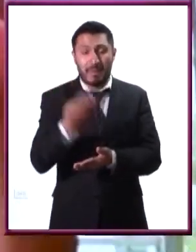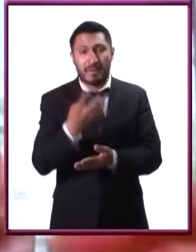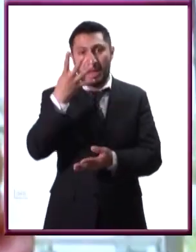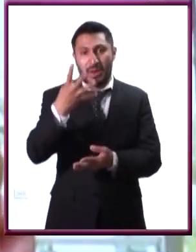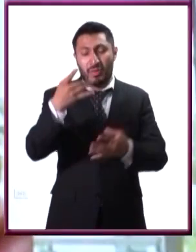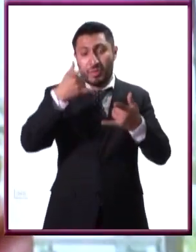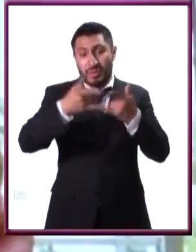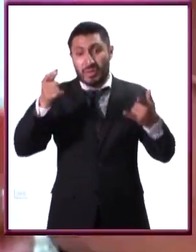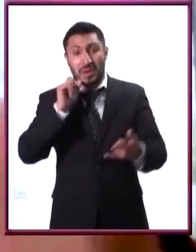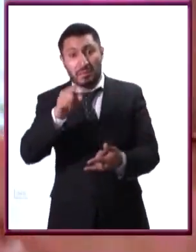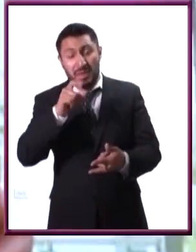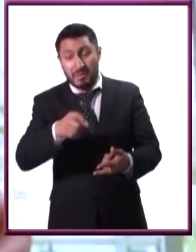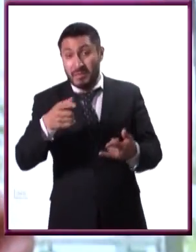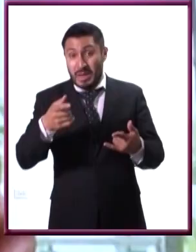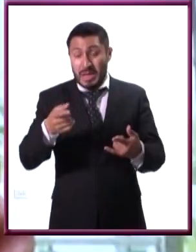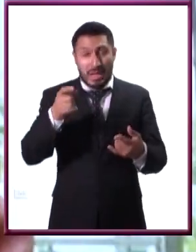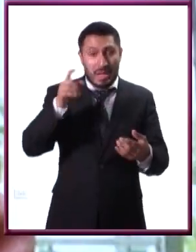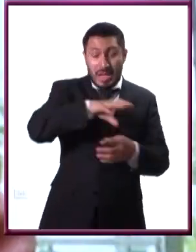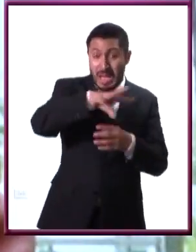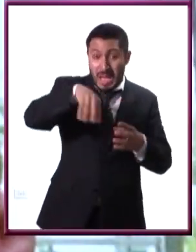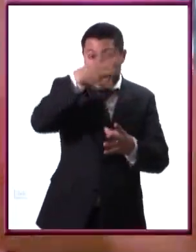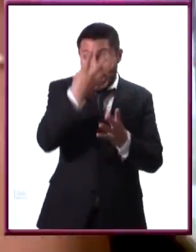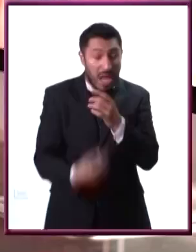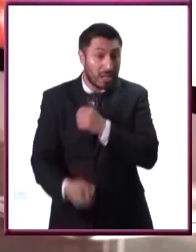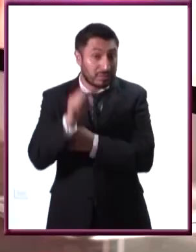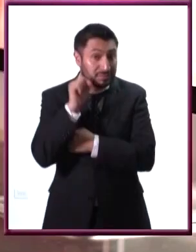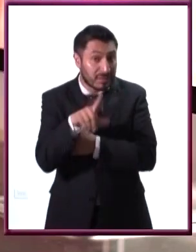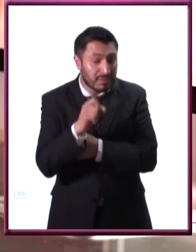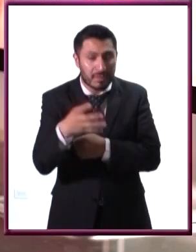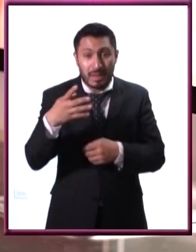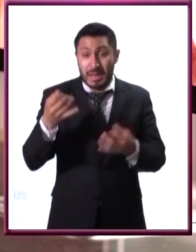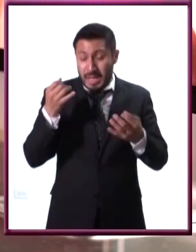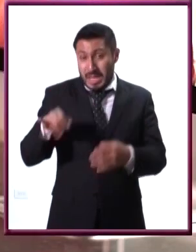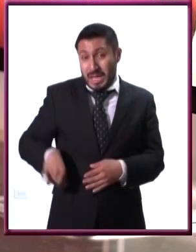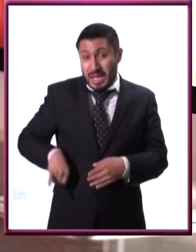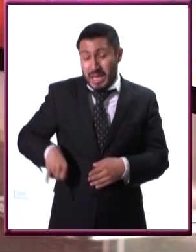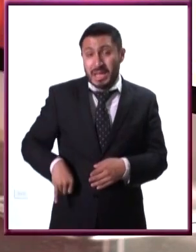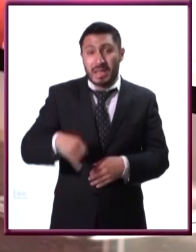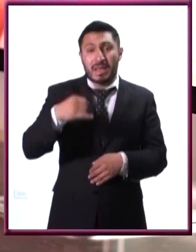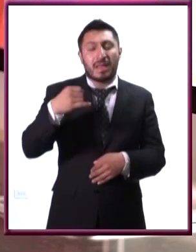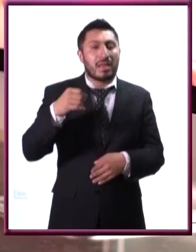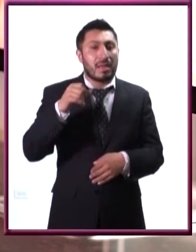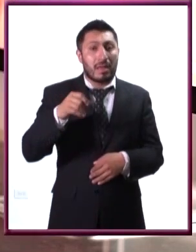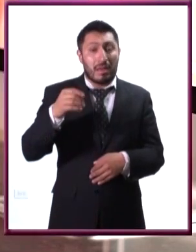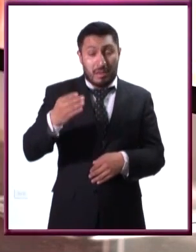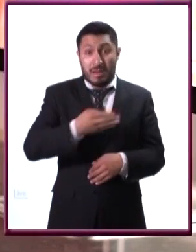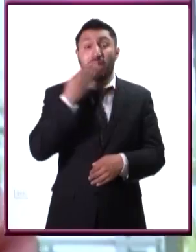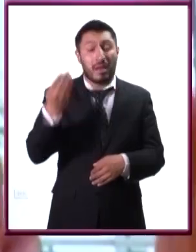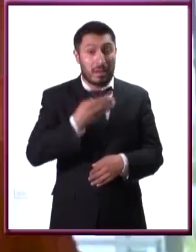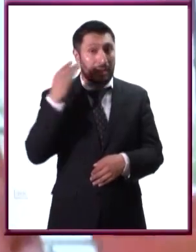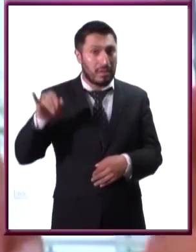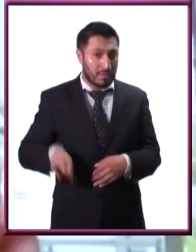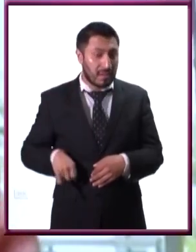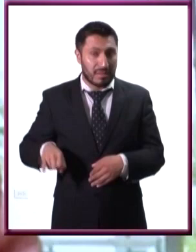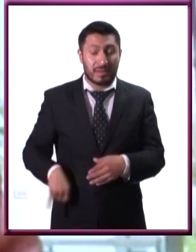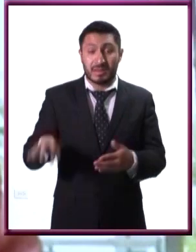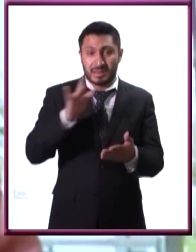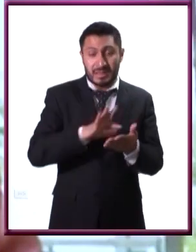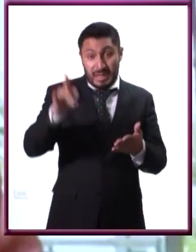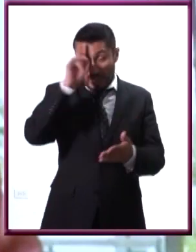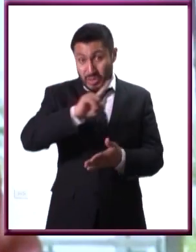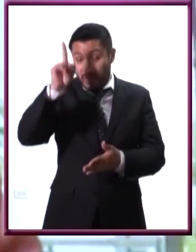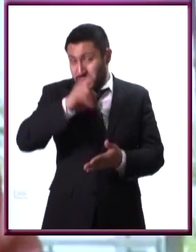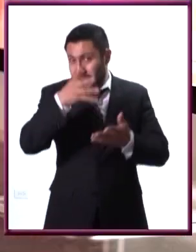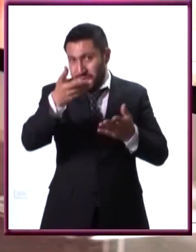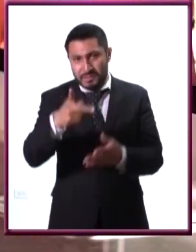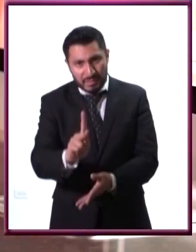4 versiones de una misma historia. Y es fascinante cuando leemos una historia orientada, pero contada en 4 versiones, ¿no? Enriquecedor en todos los